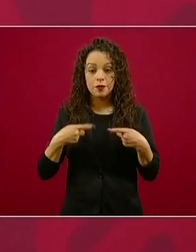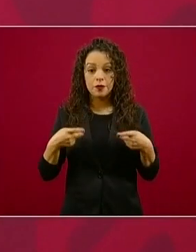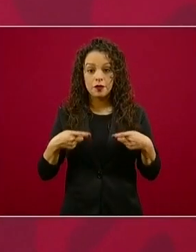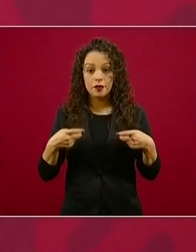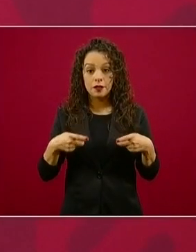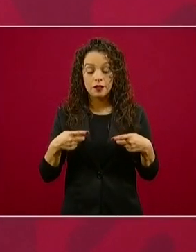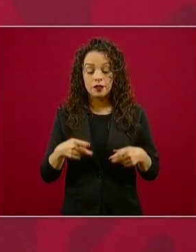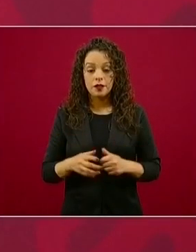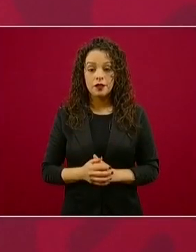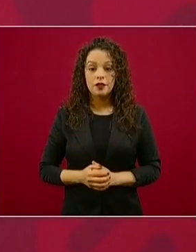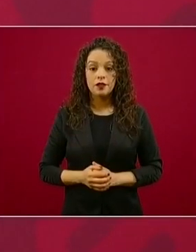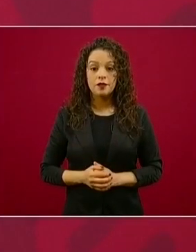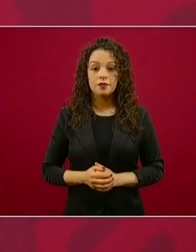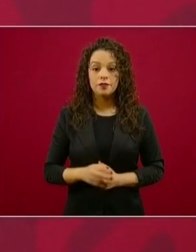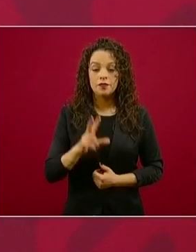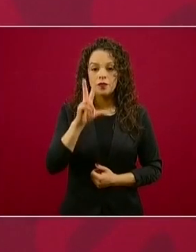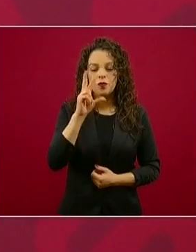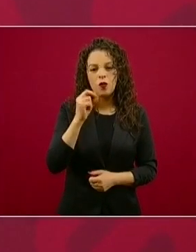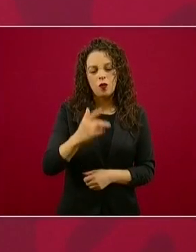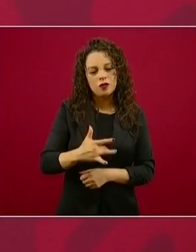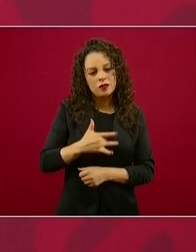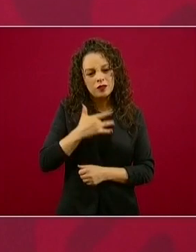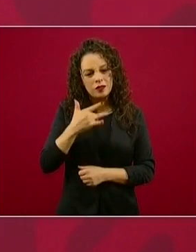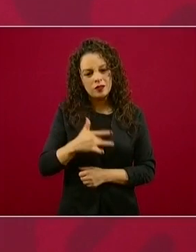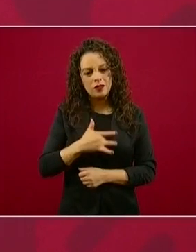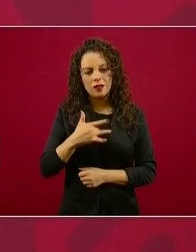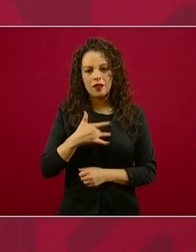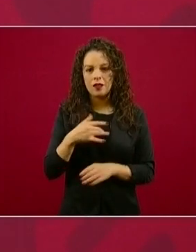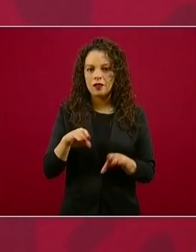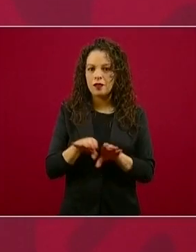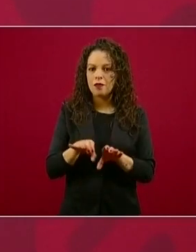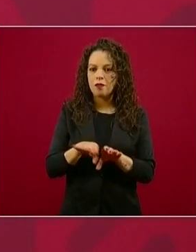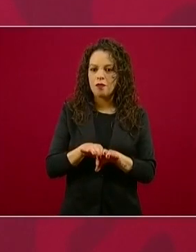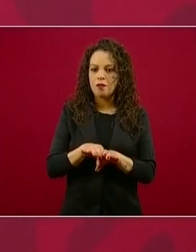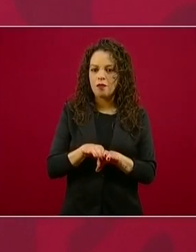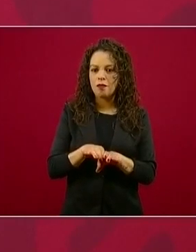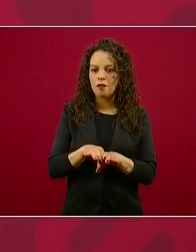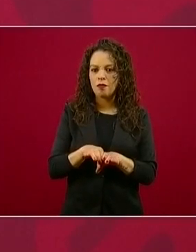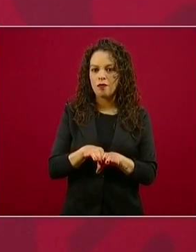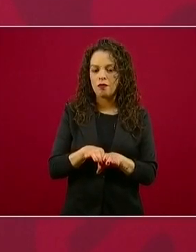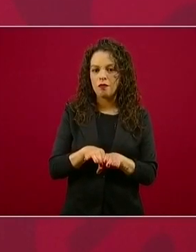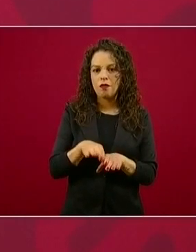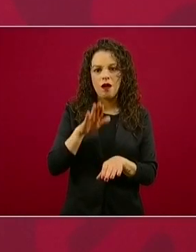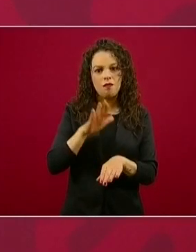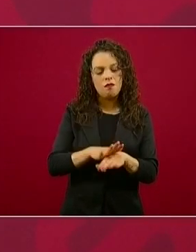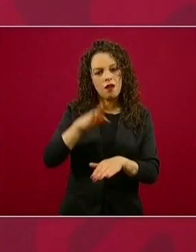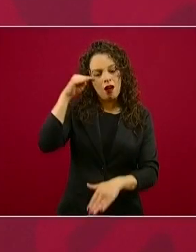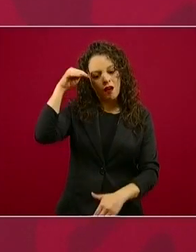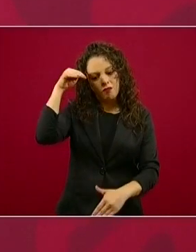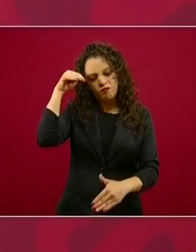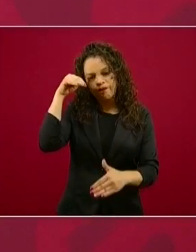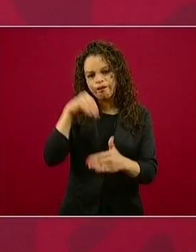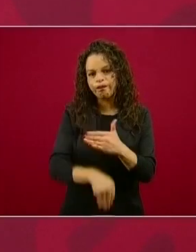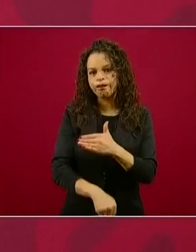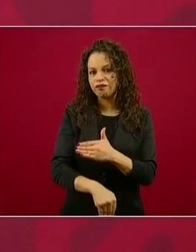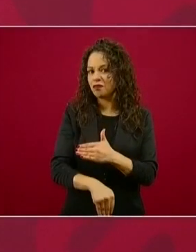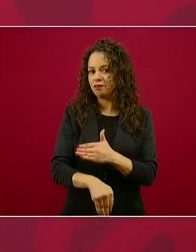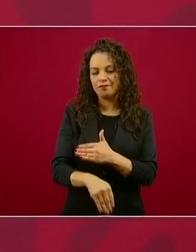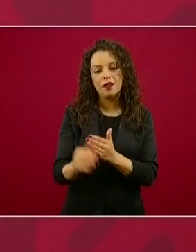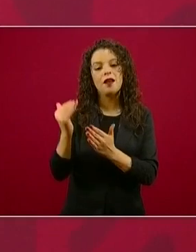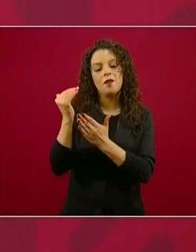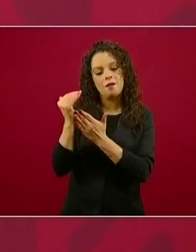Esta mañana el presidente Andrés Manuel López Obrador anunció que adelantarán pensiones a adultos mayores y a niñas y niños con